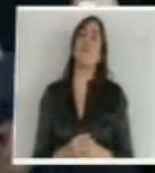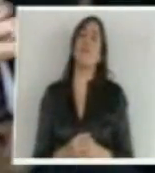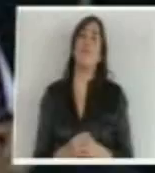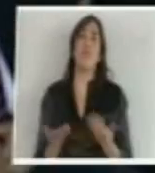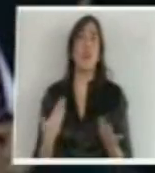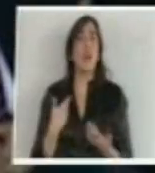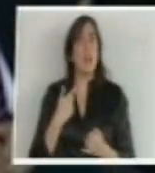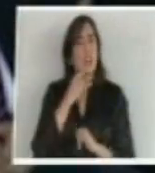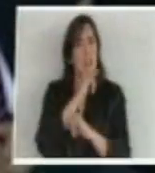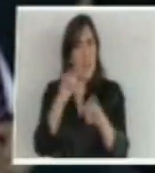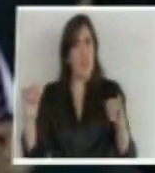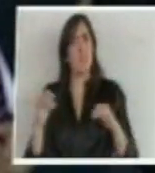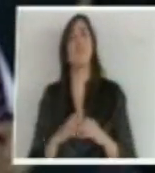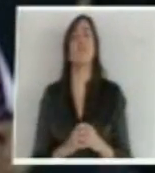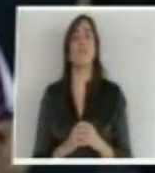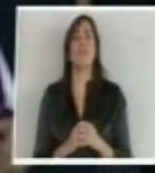les decía que desde aquí